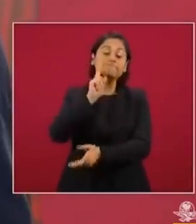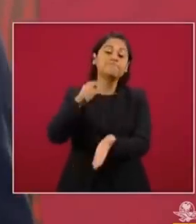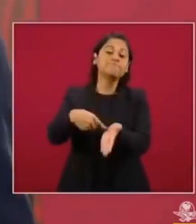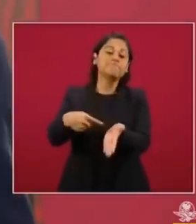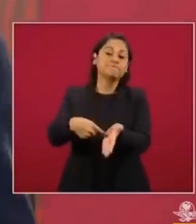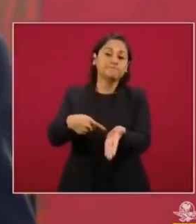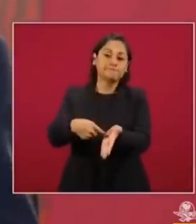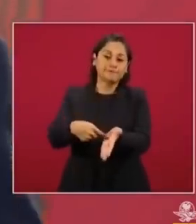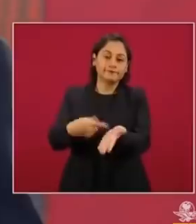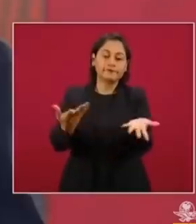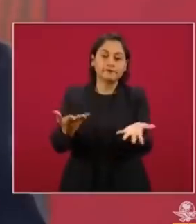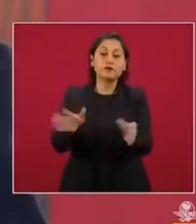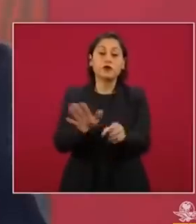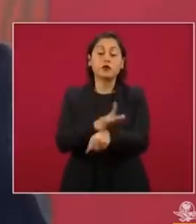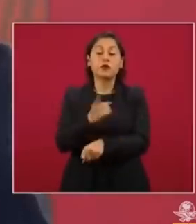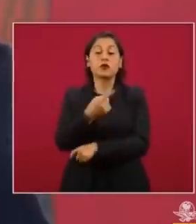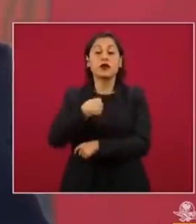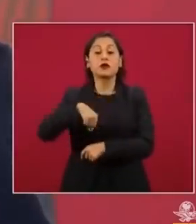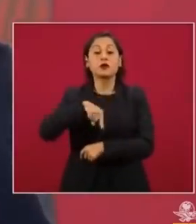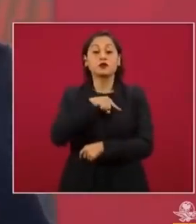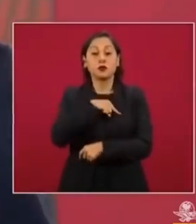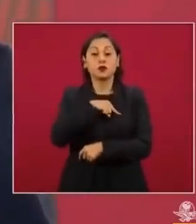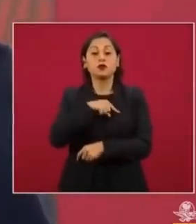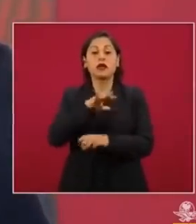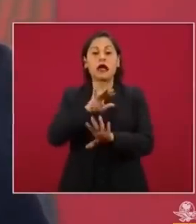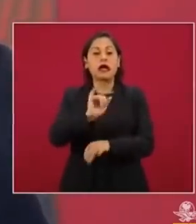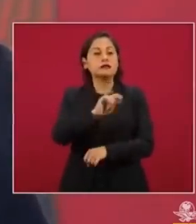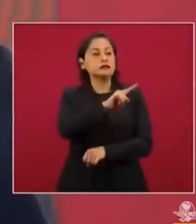permitir sin elementos